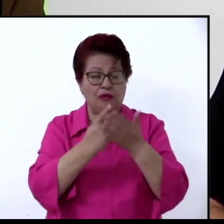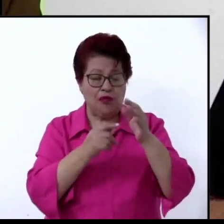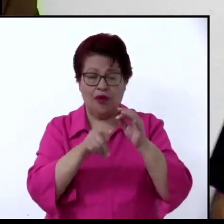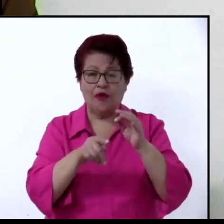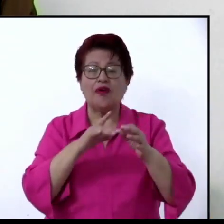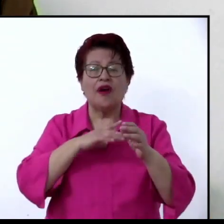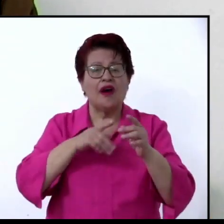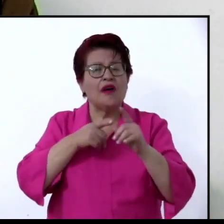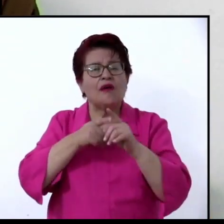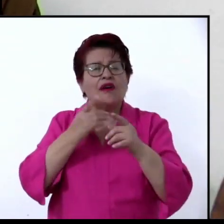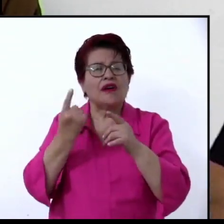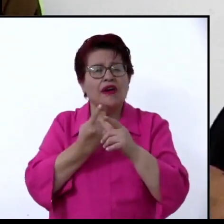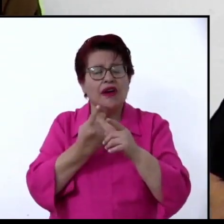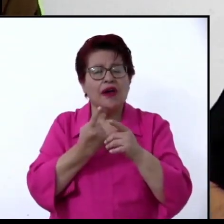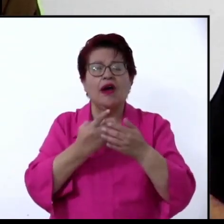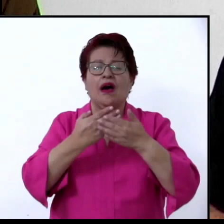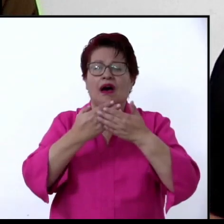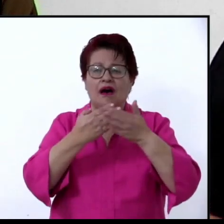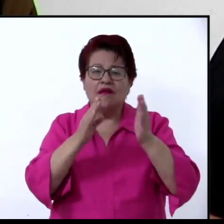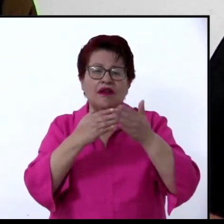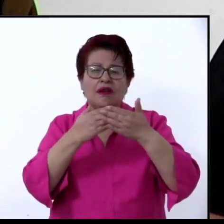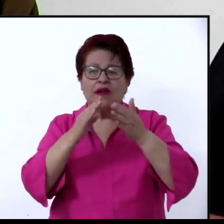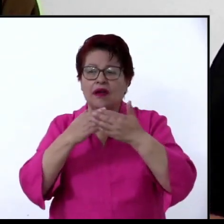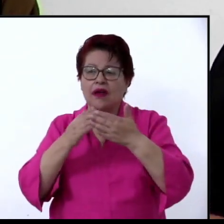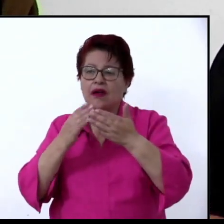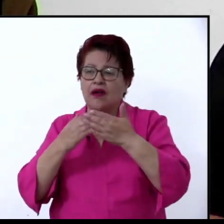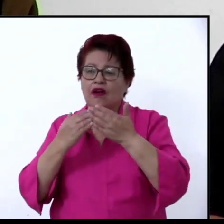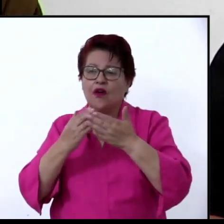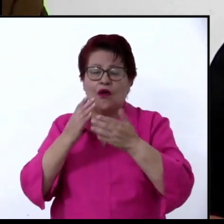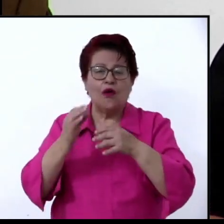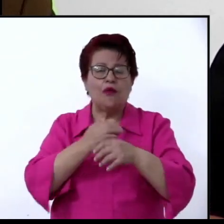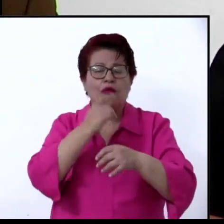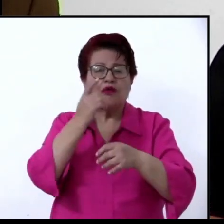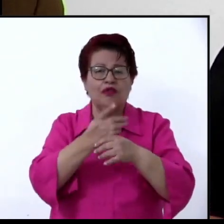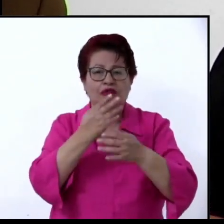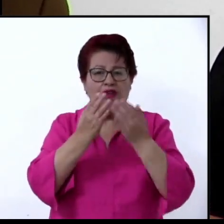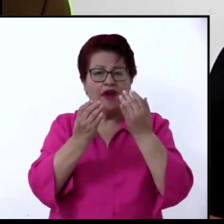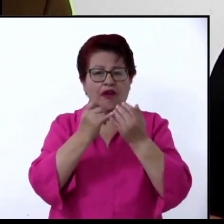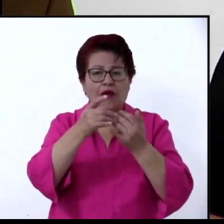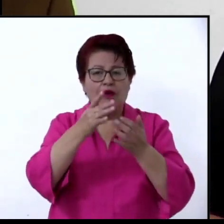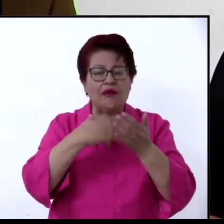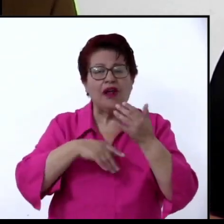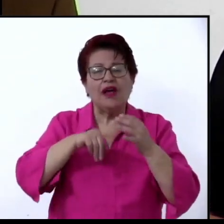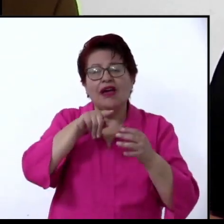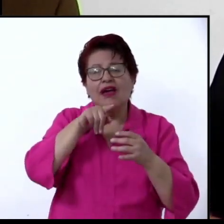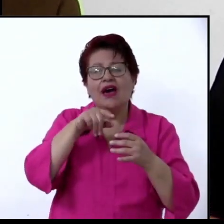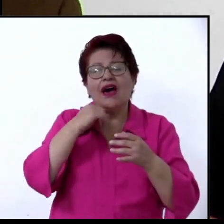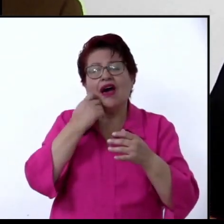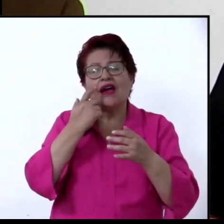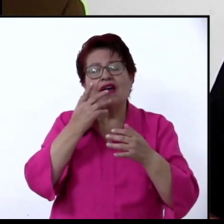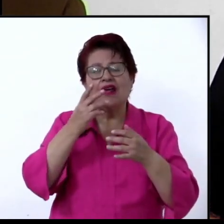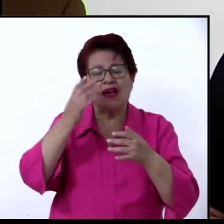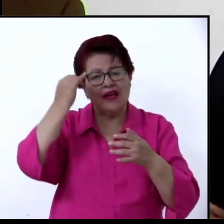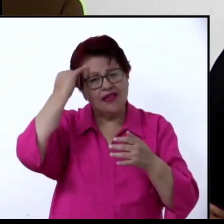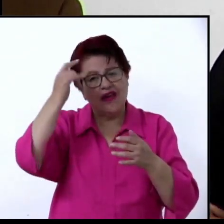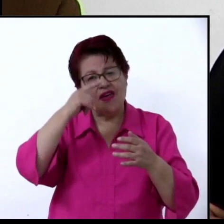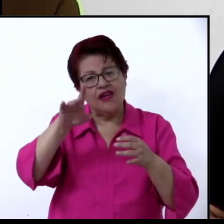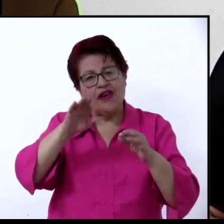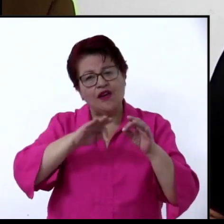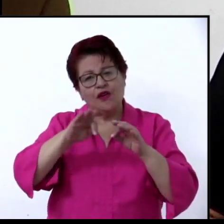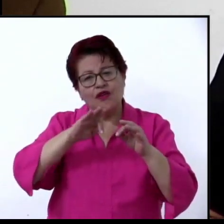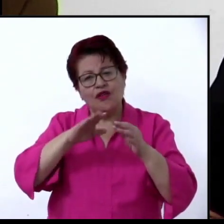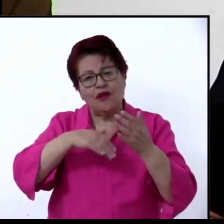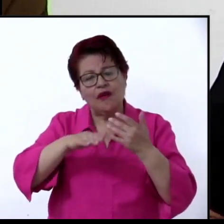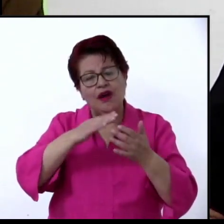como finalidad pues abrir otras opciones y otras oportunidades también a quien tiene la intención de buscar